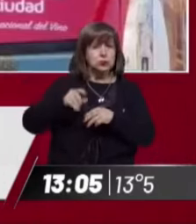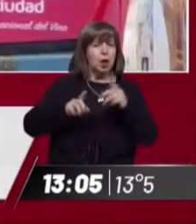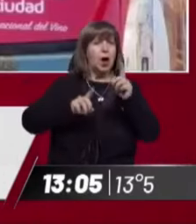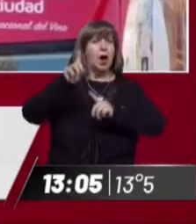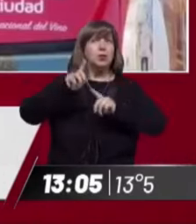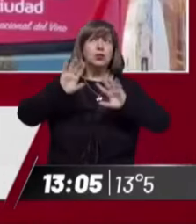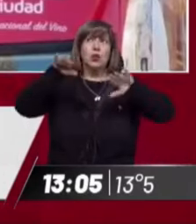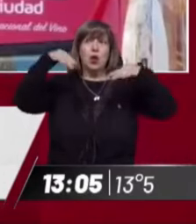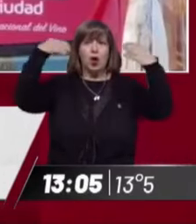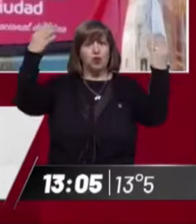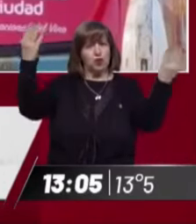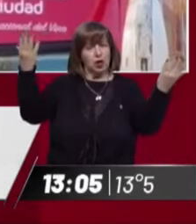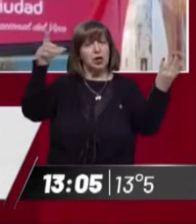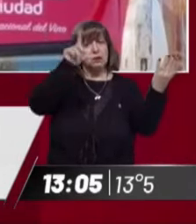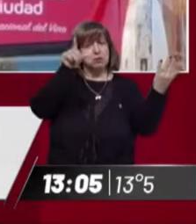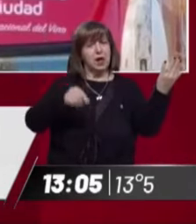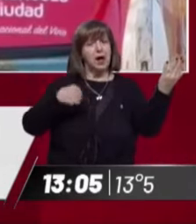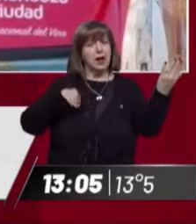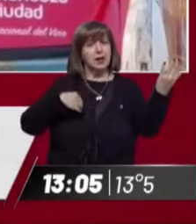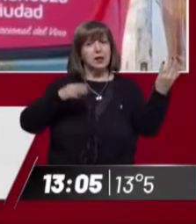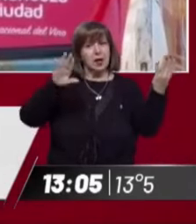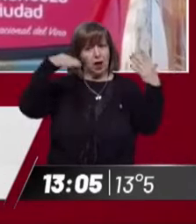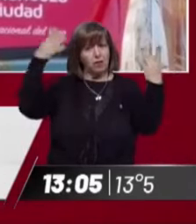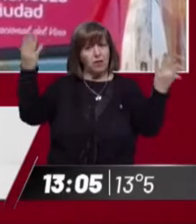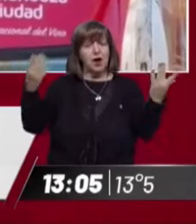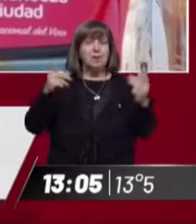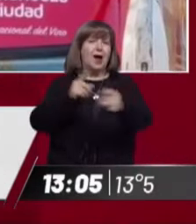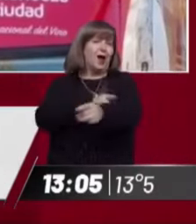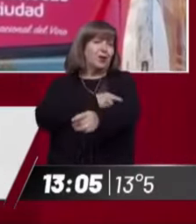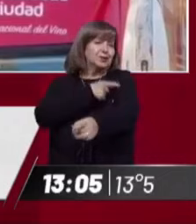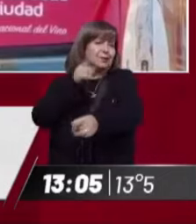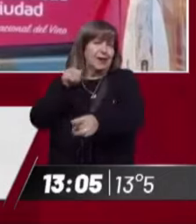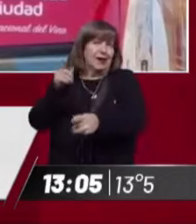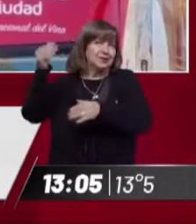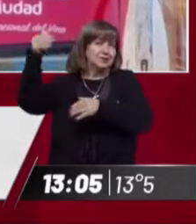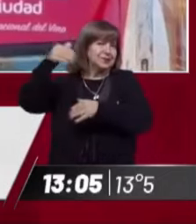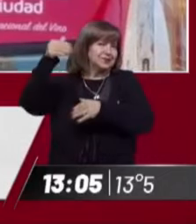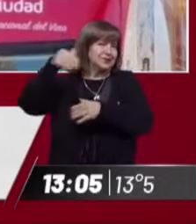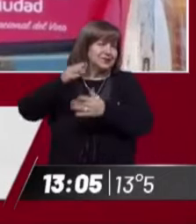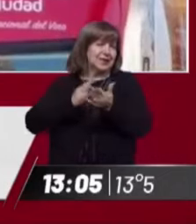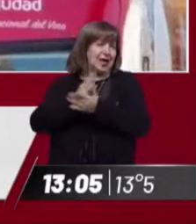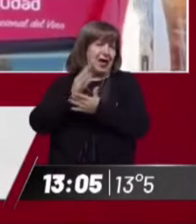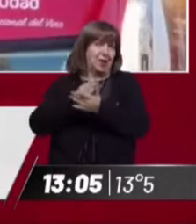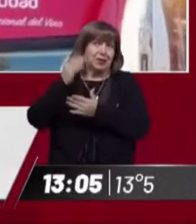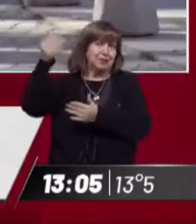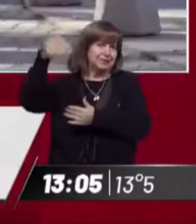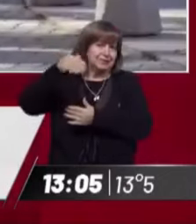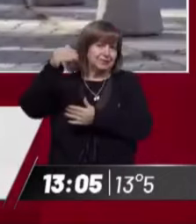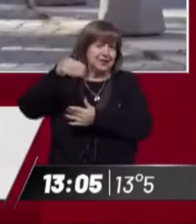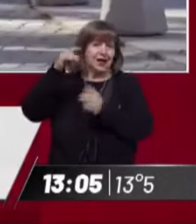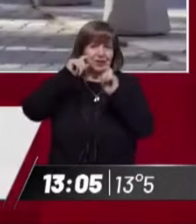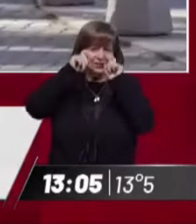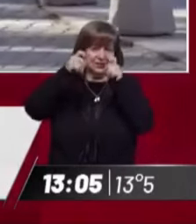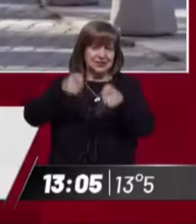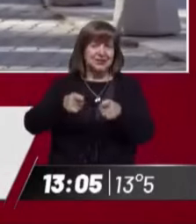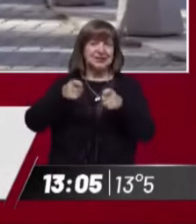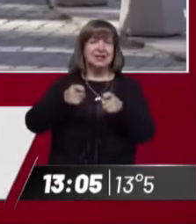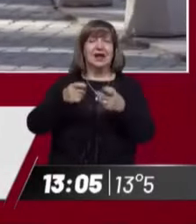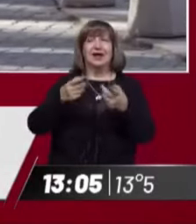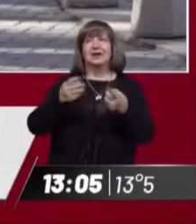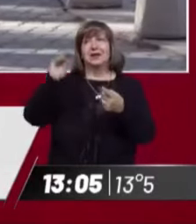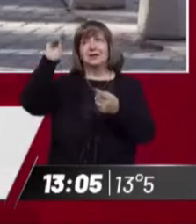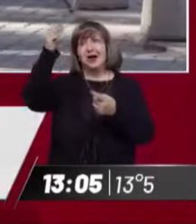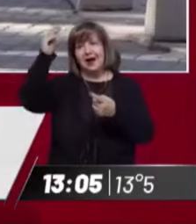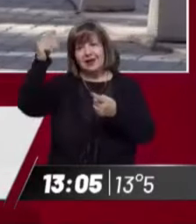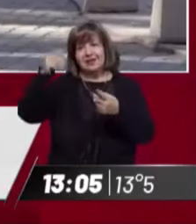exterior, que es, digamos, tradicional ya en Mendoza, que tengamos mucha gente, digamos,